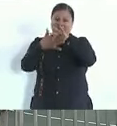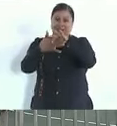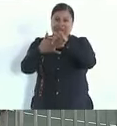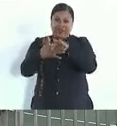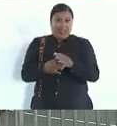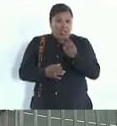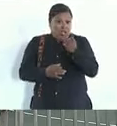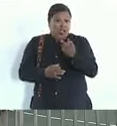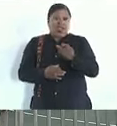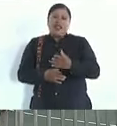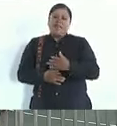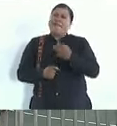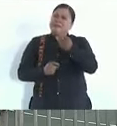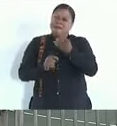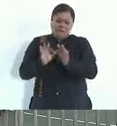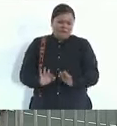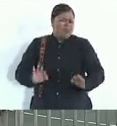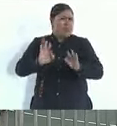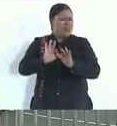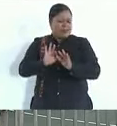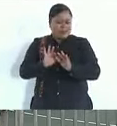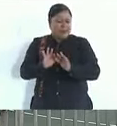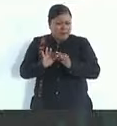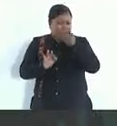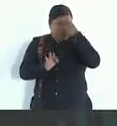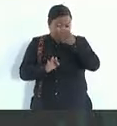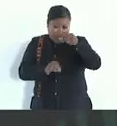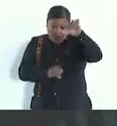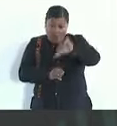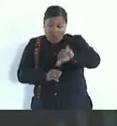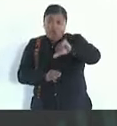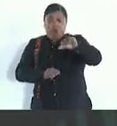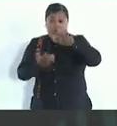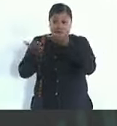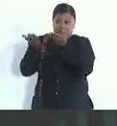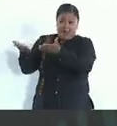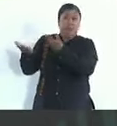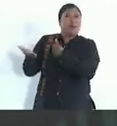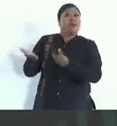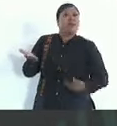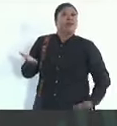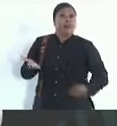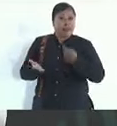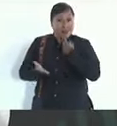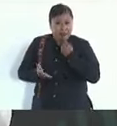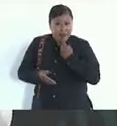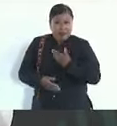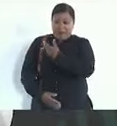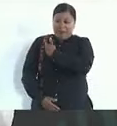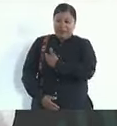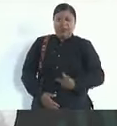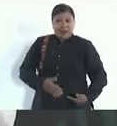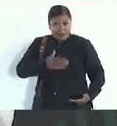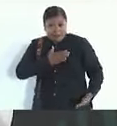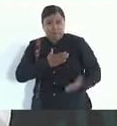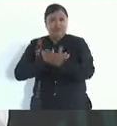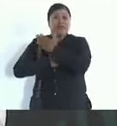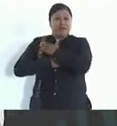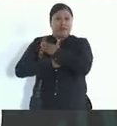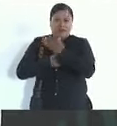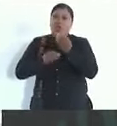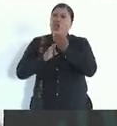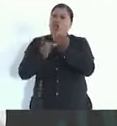un profundo significado que el día de hoy nuestro presidente, nuestra presidenta electa,